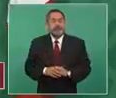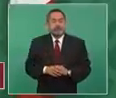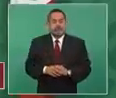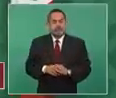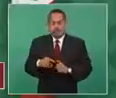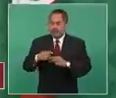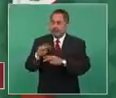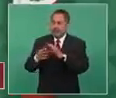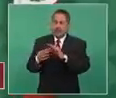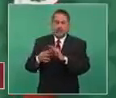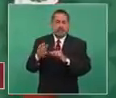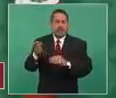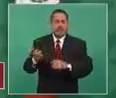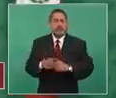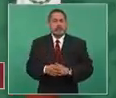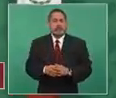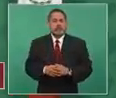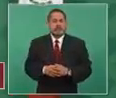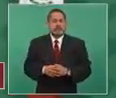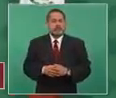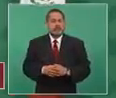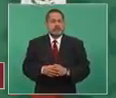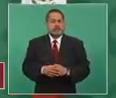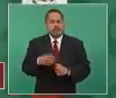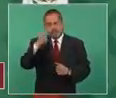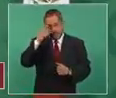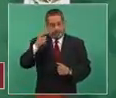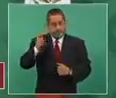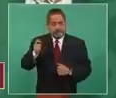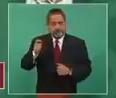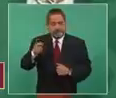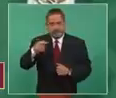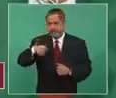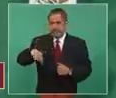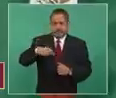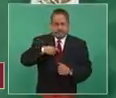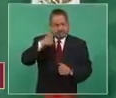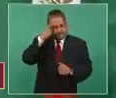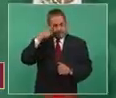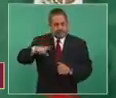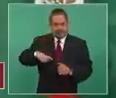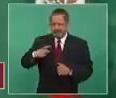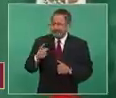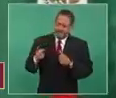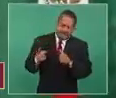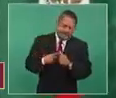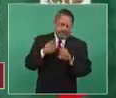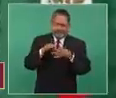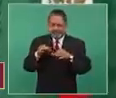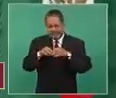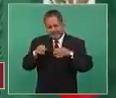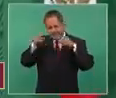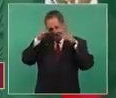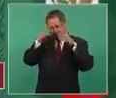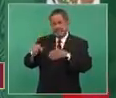hablo de eso, de cómo para nosotros es básico, es central